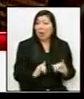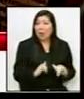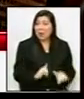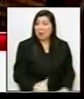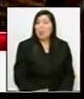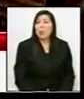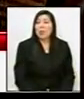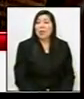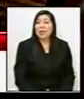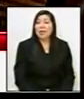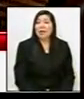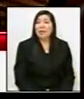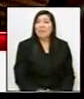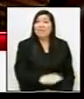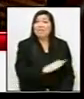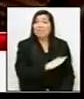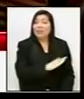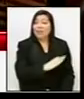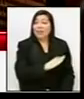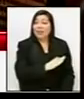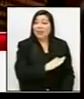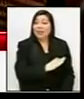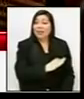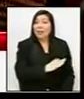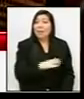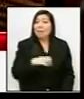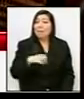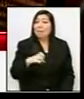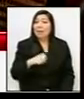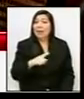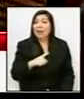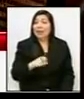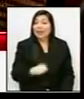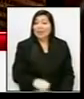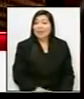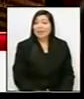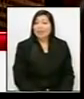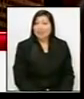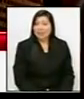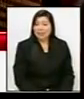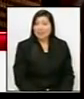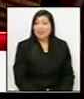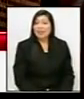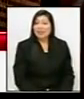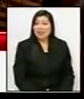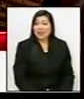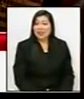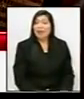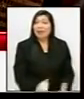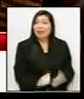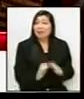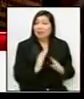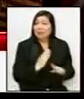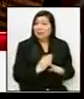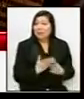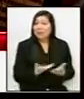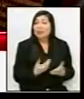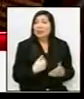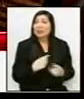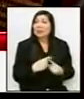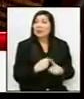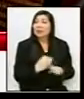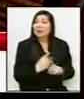hace el señor fiscal José Domingo Pérez, a quien yo lo conocí en Moquegua en varios procesos, ya que hemos defendido de forma